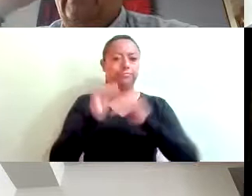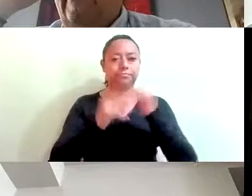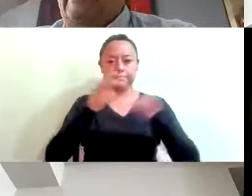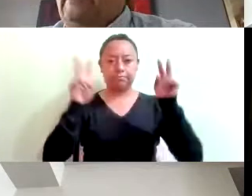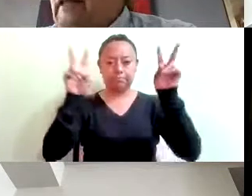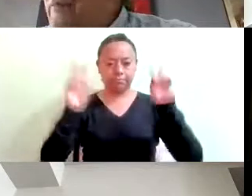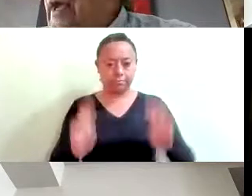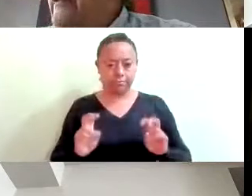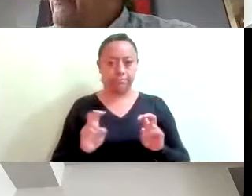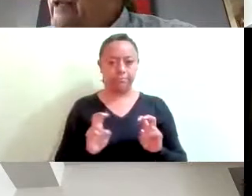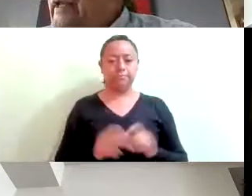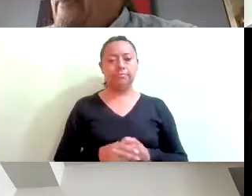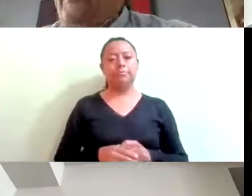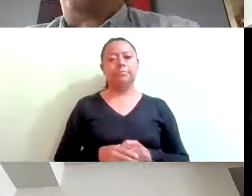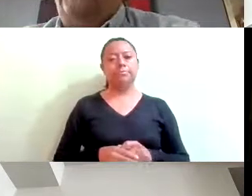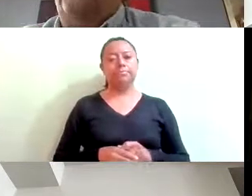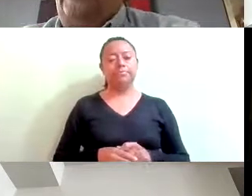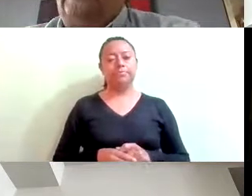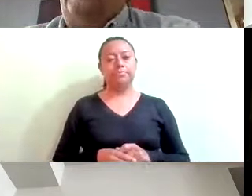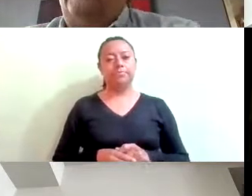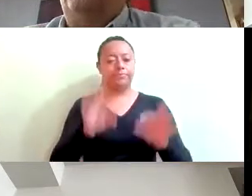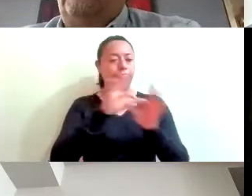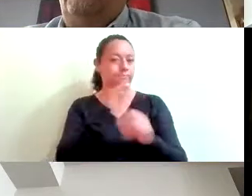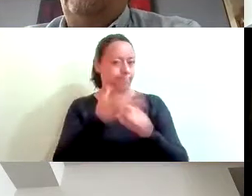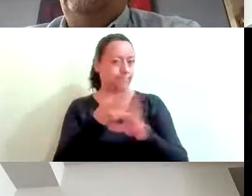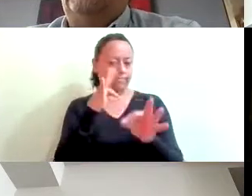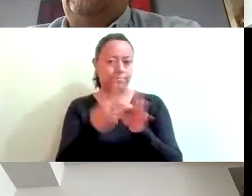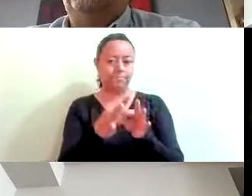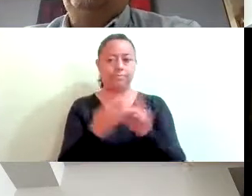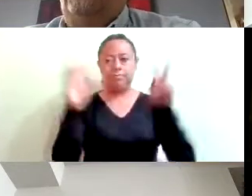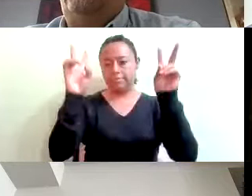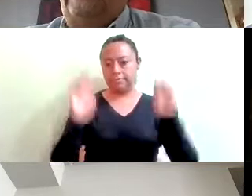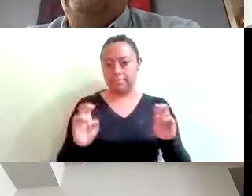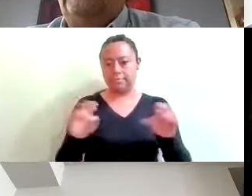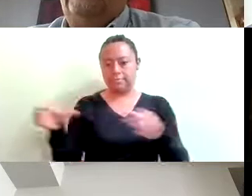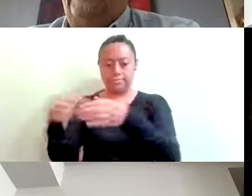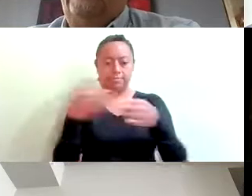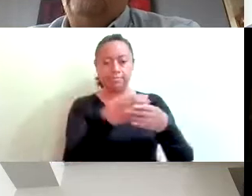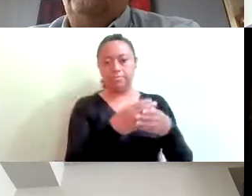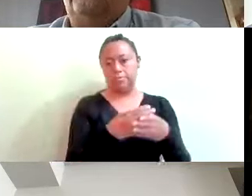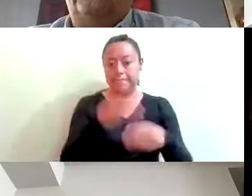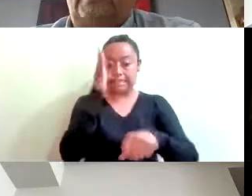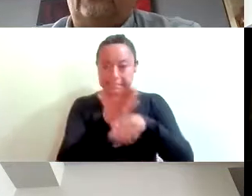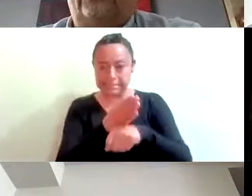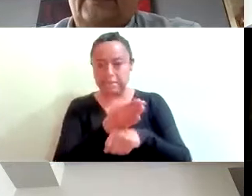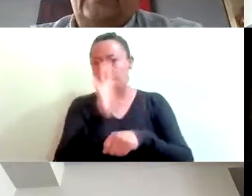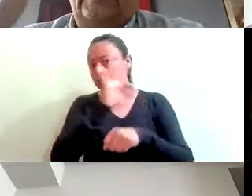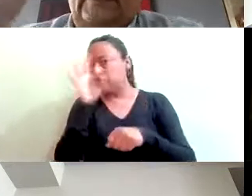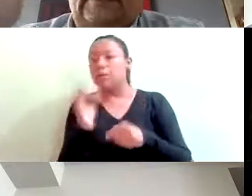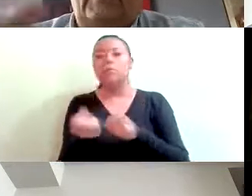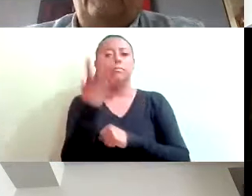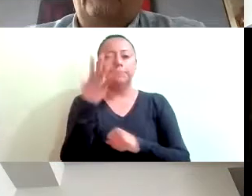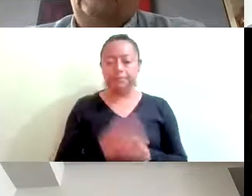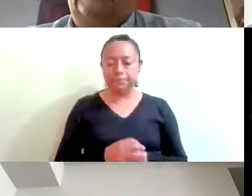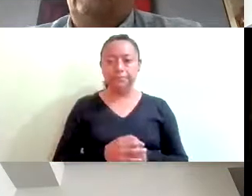competencial, el tema de la proporcionalidad, digámoslo así, de las sanciones en relación con los actos, y